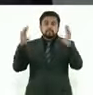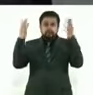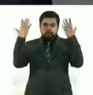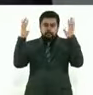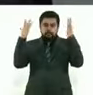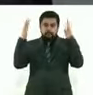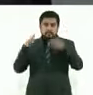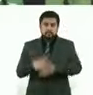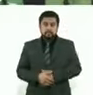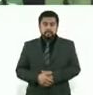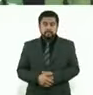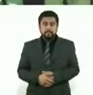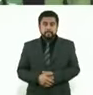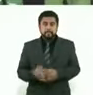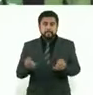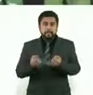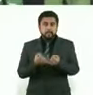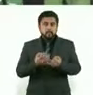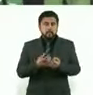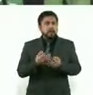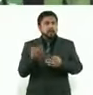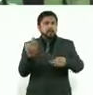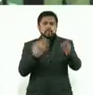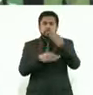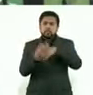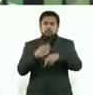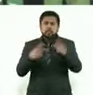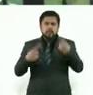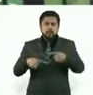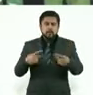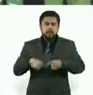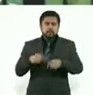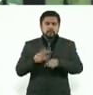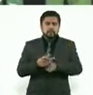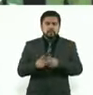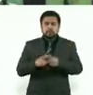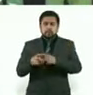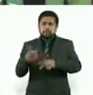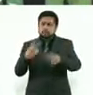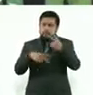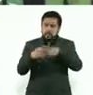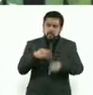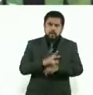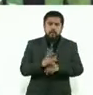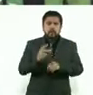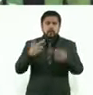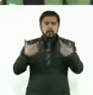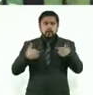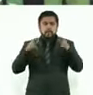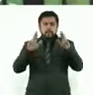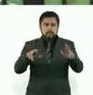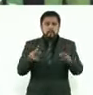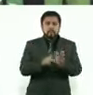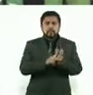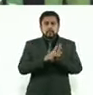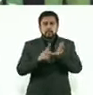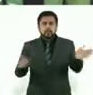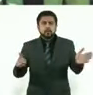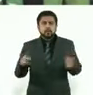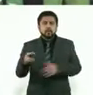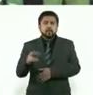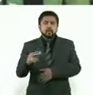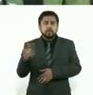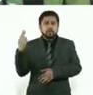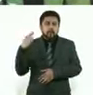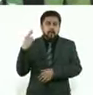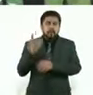Del mismo modo, saludamos con mucho gusto a todas y todos los que amablemente nos acompañan en este acto, a los representantes de medios de comunicación y a